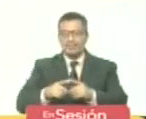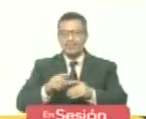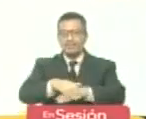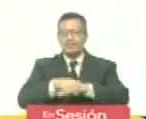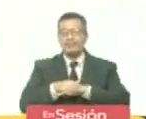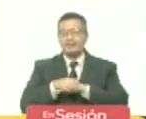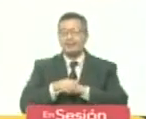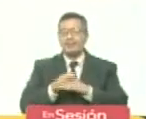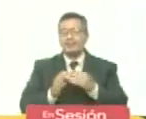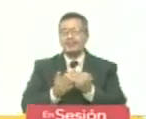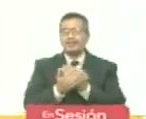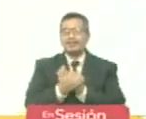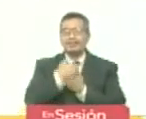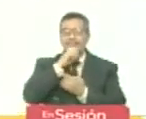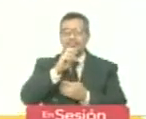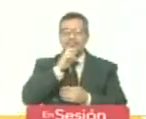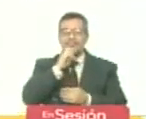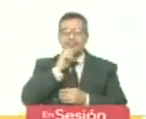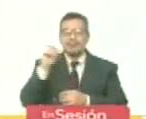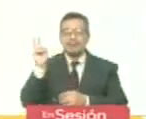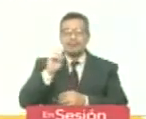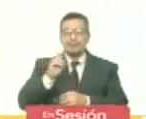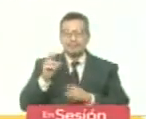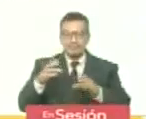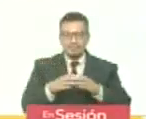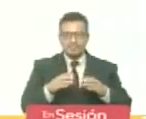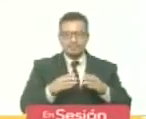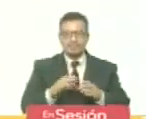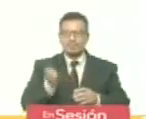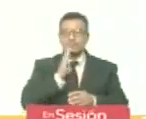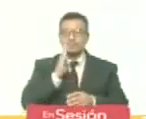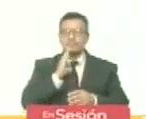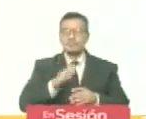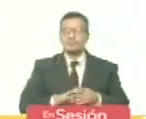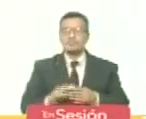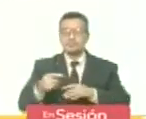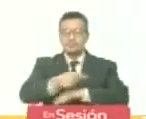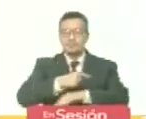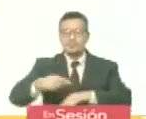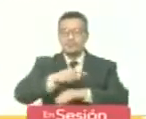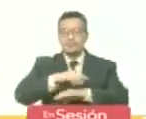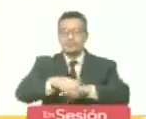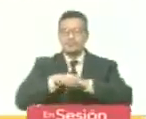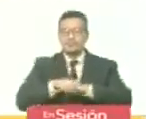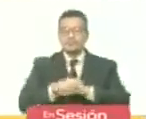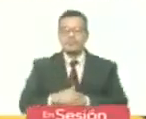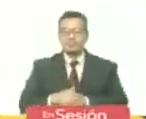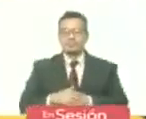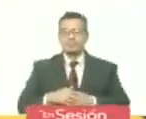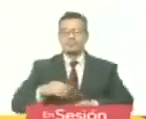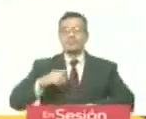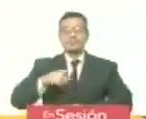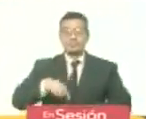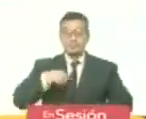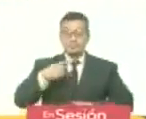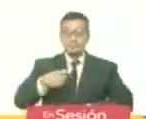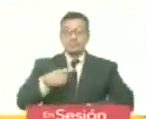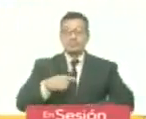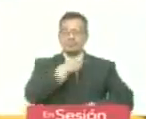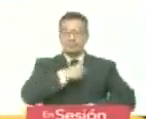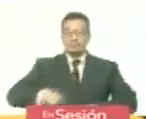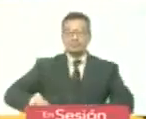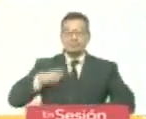mantiene secuestrado el oro venezolano por parte del banco y el gobierno de Inglaterra. Posteriormente, el